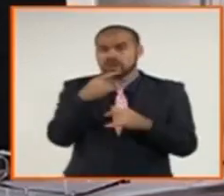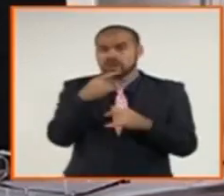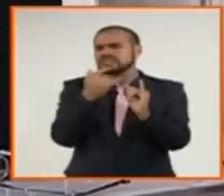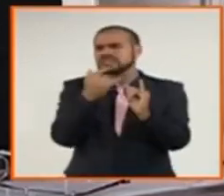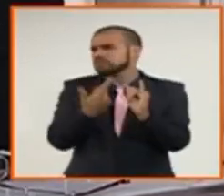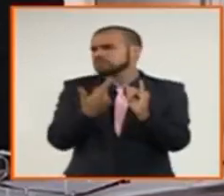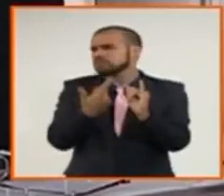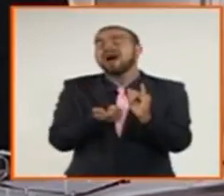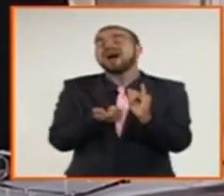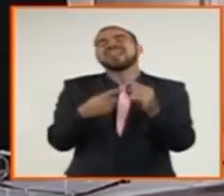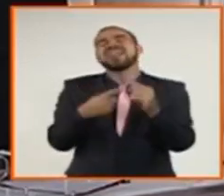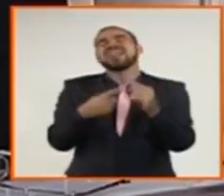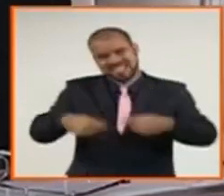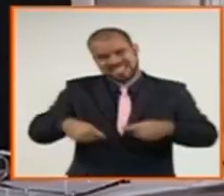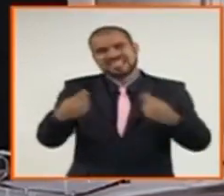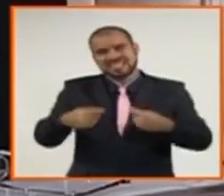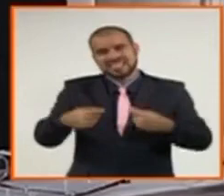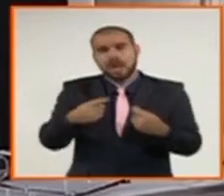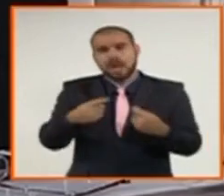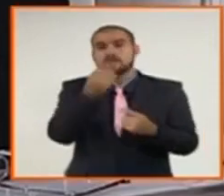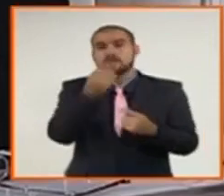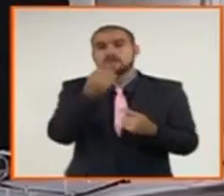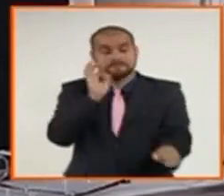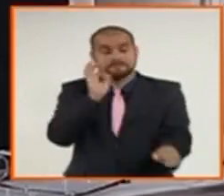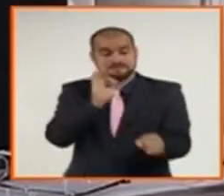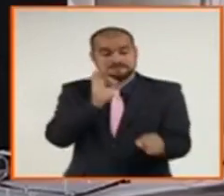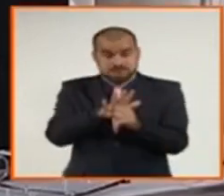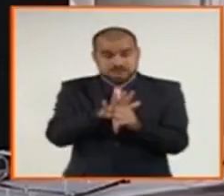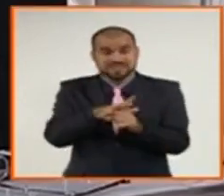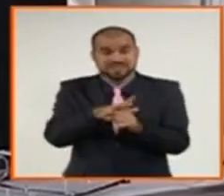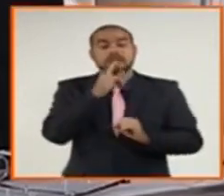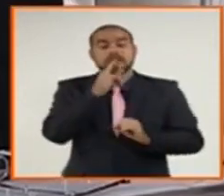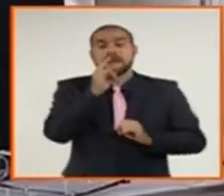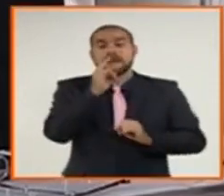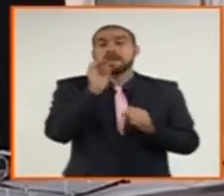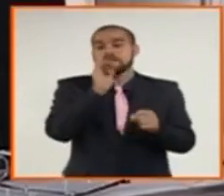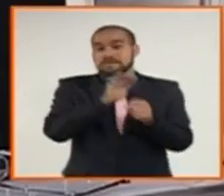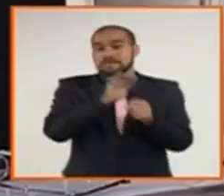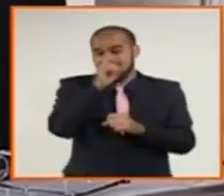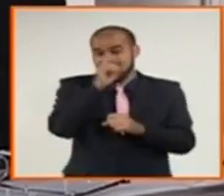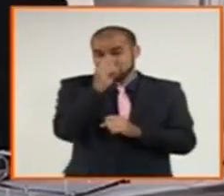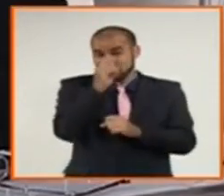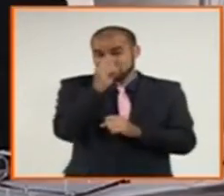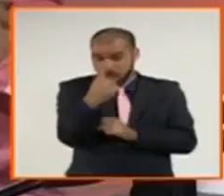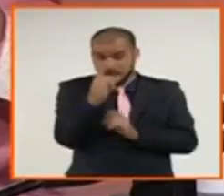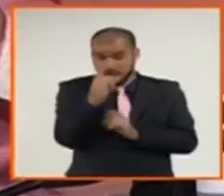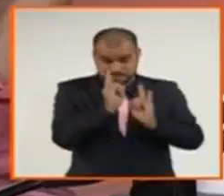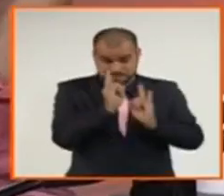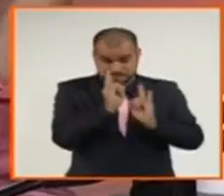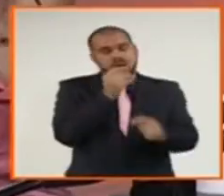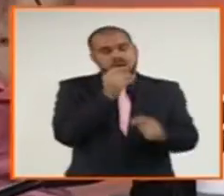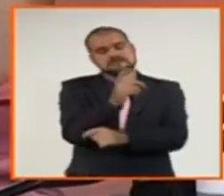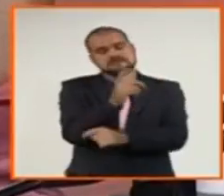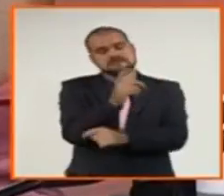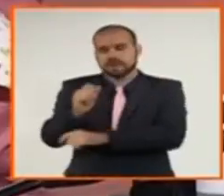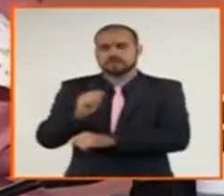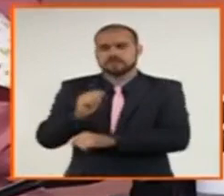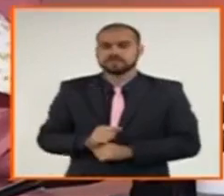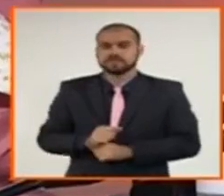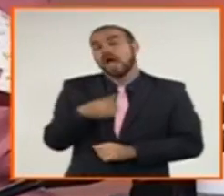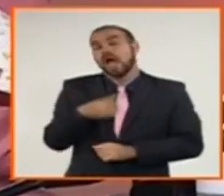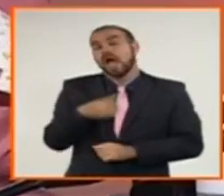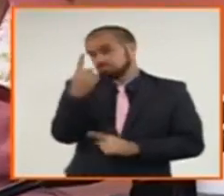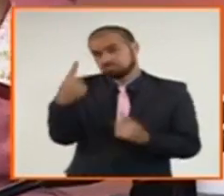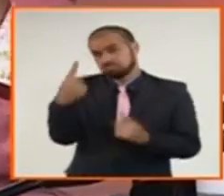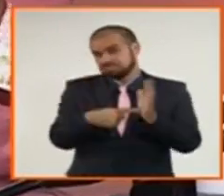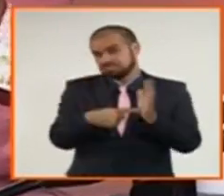de que pudiera instaurarse una vacunación en niños a partir de 1 año de edad. Bueno, solo me queda decirle felicidades en